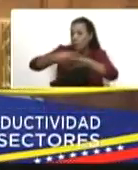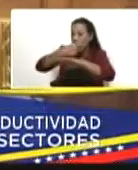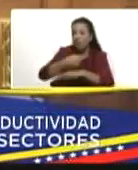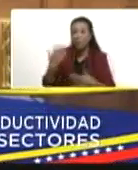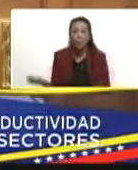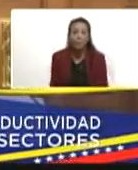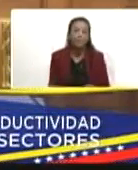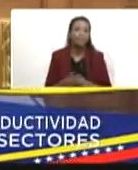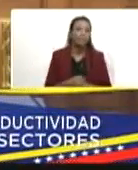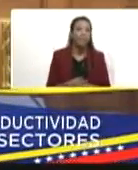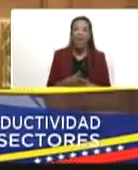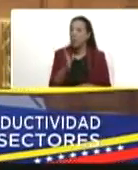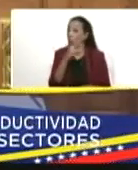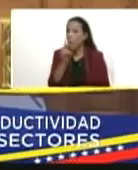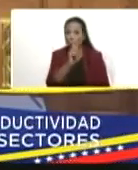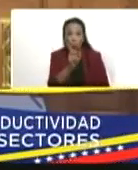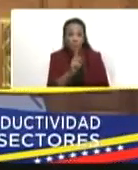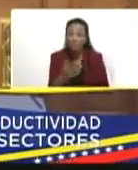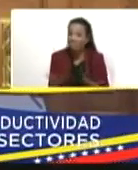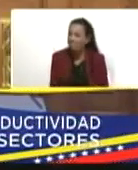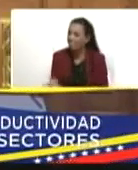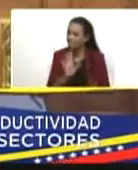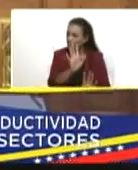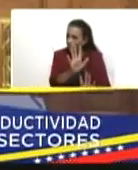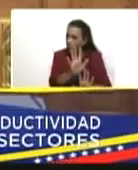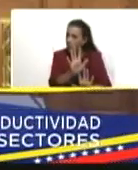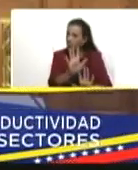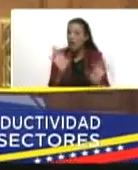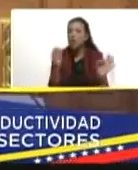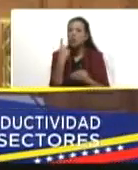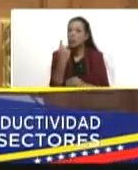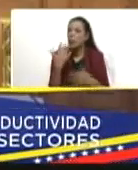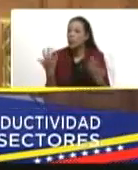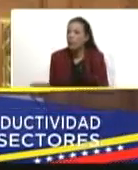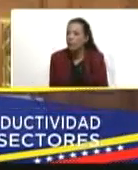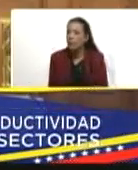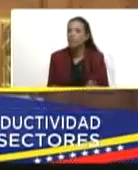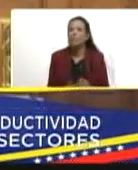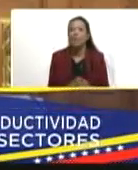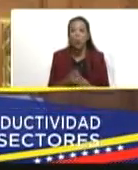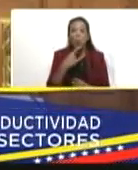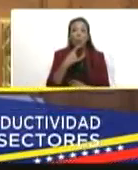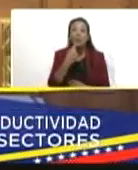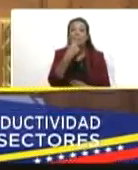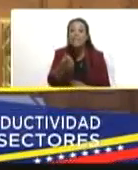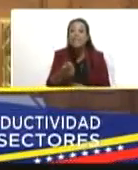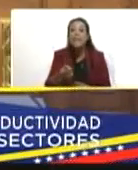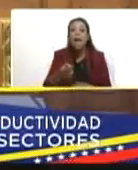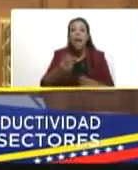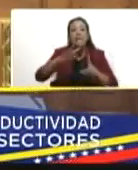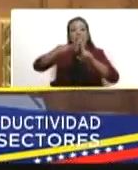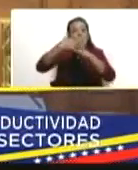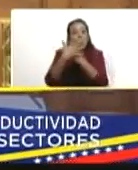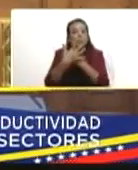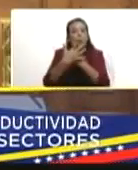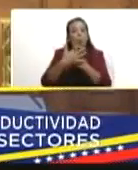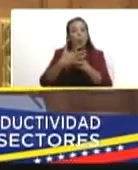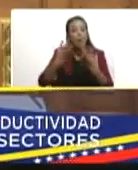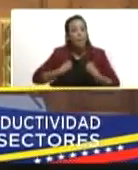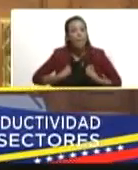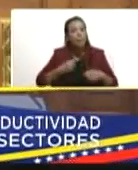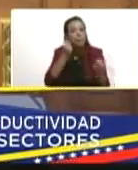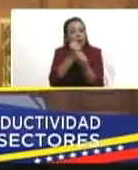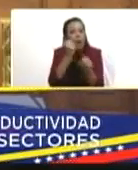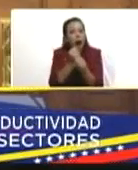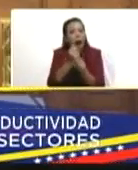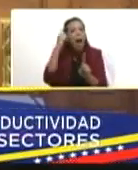gobernadores No nada más cuando hablo de las condiciones en que hemos tenido que trabajar